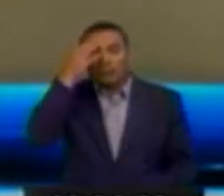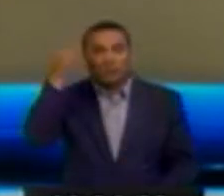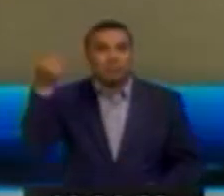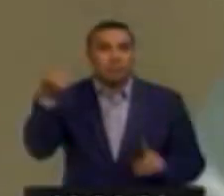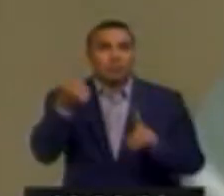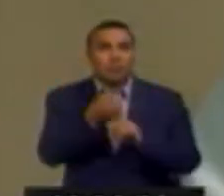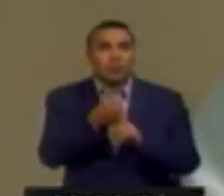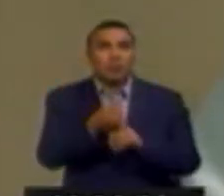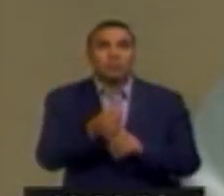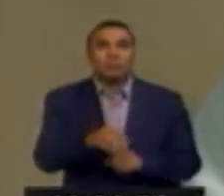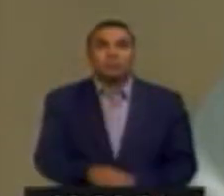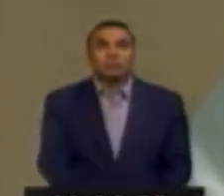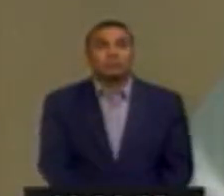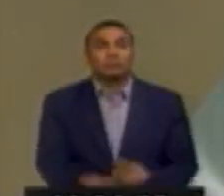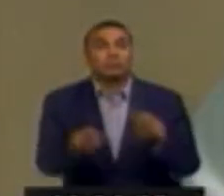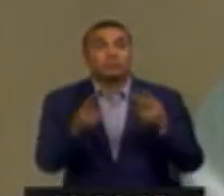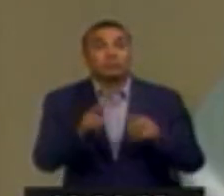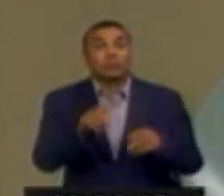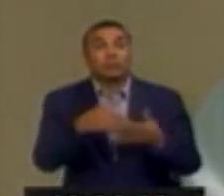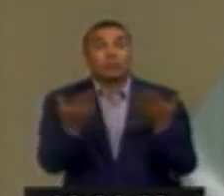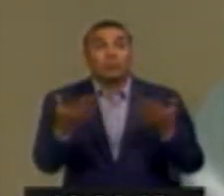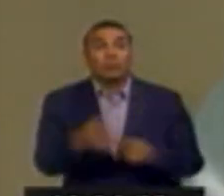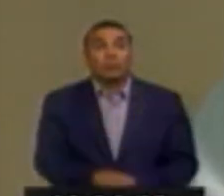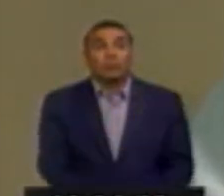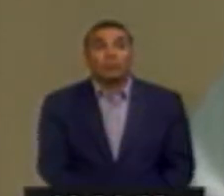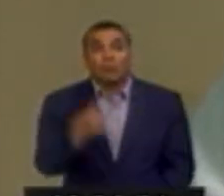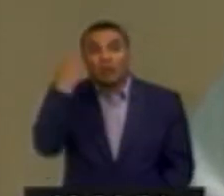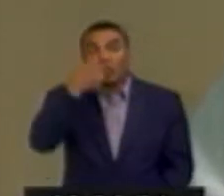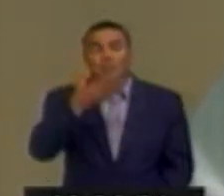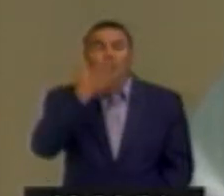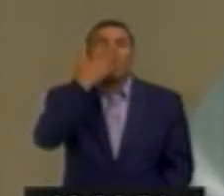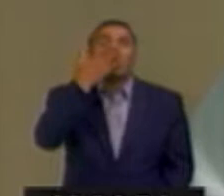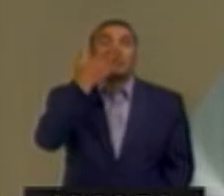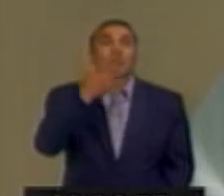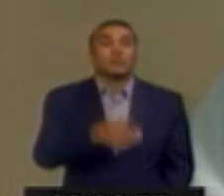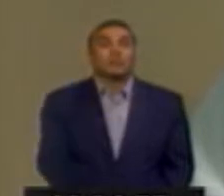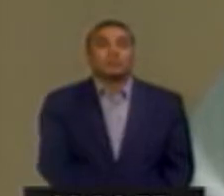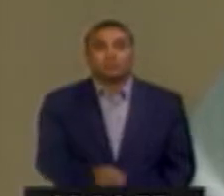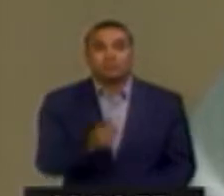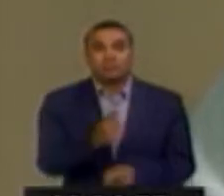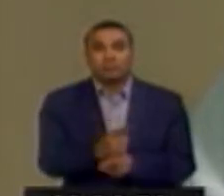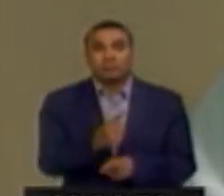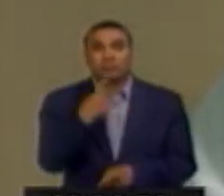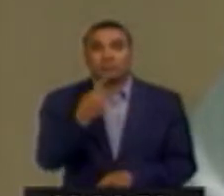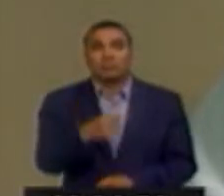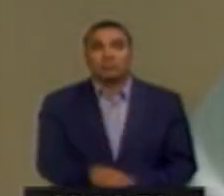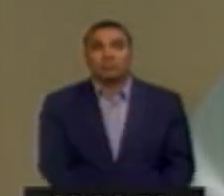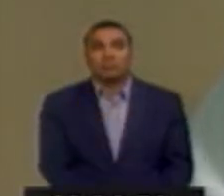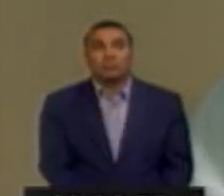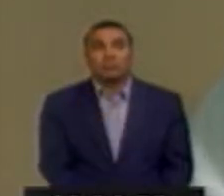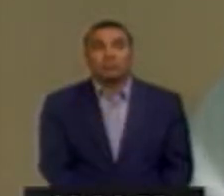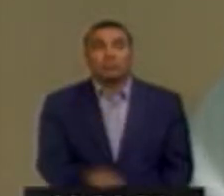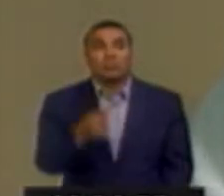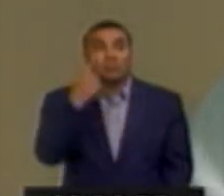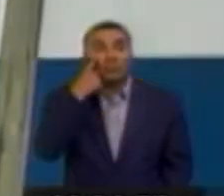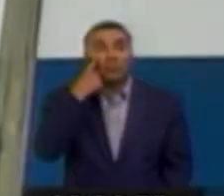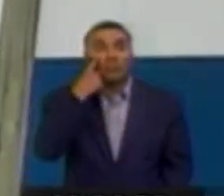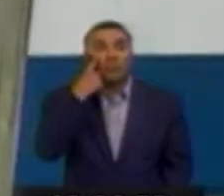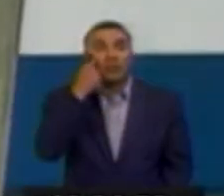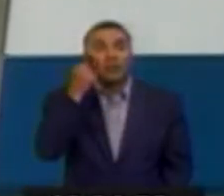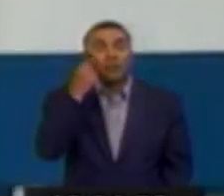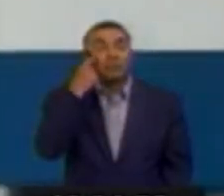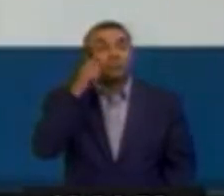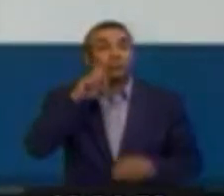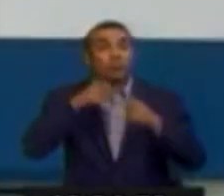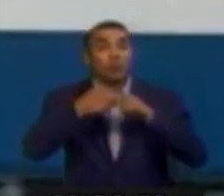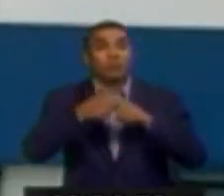leve y también traumatismo facial, con un compromiso ocular derecho. El